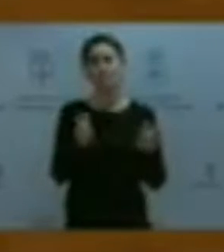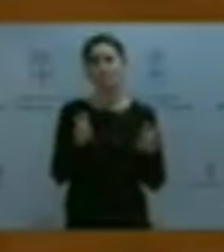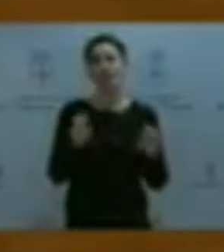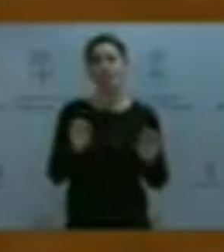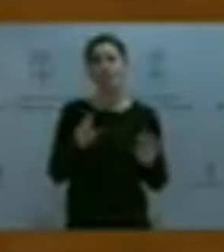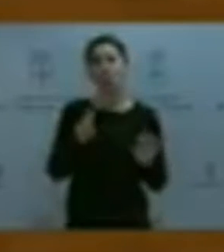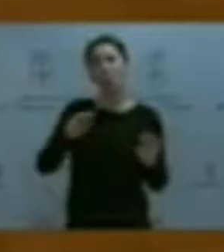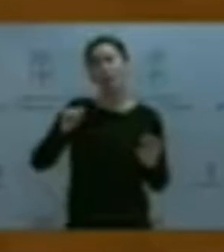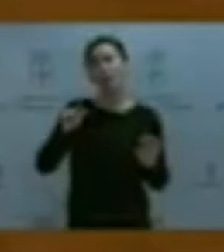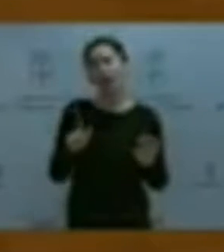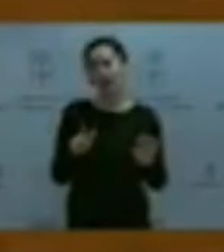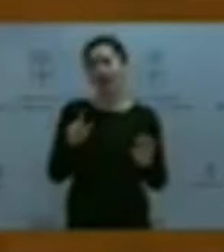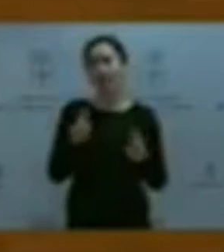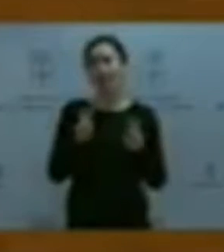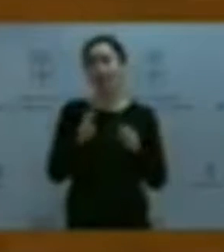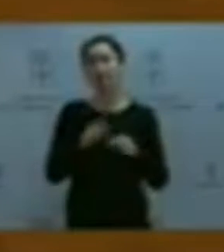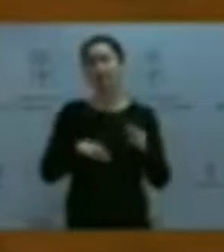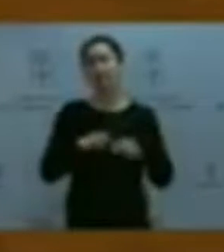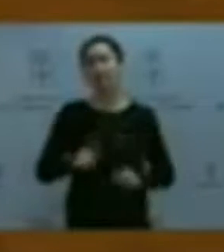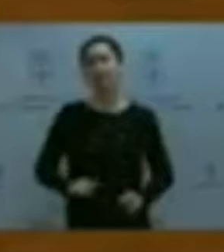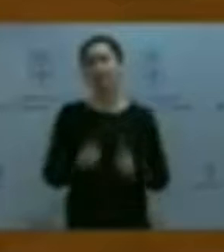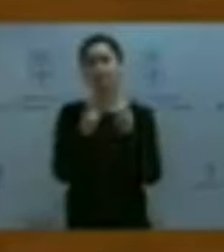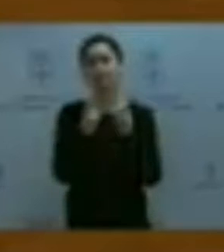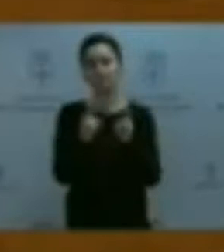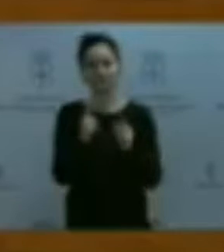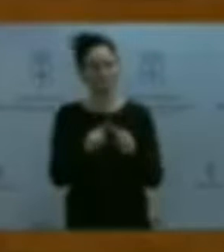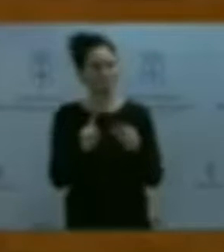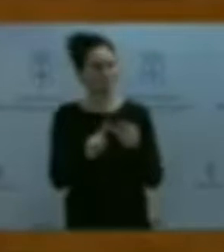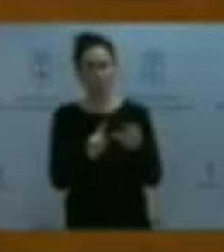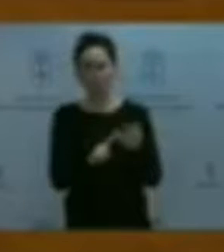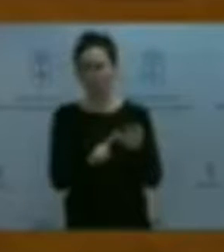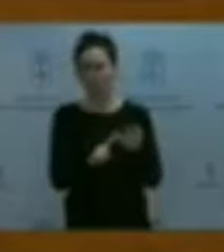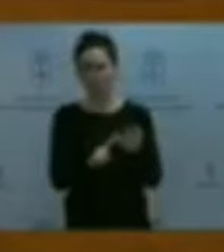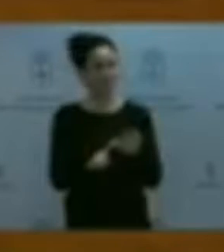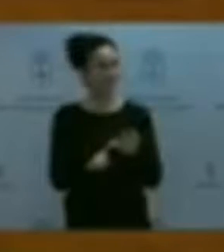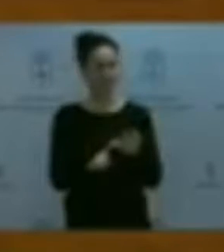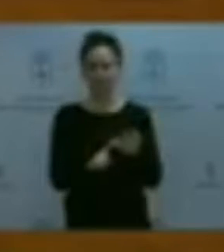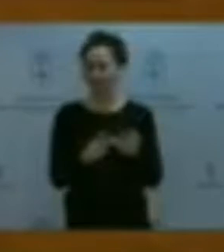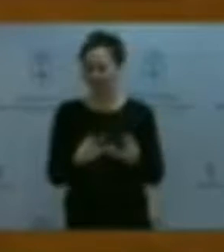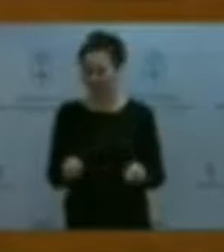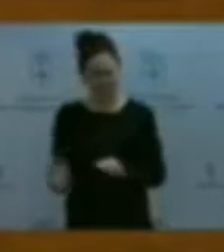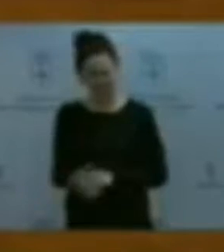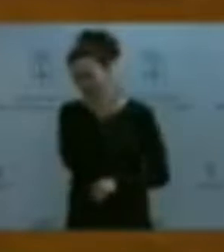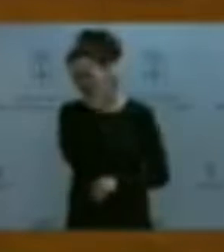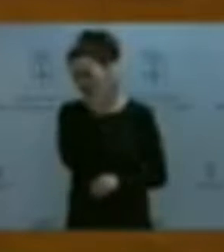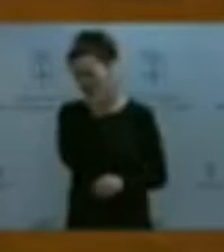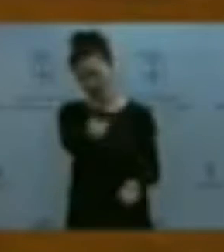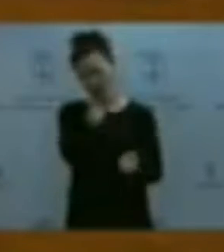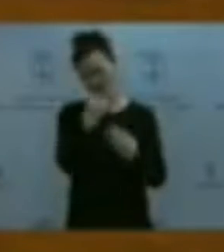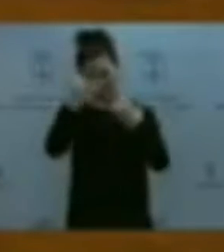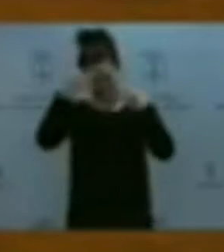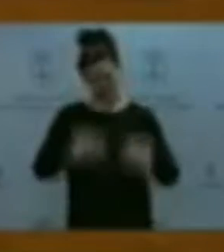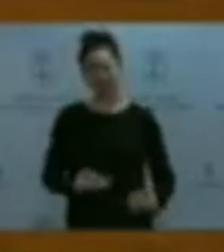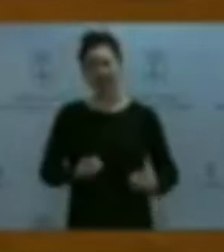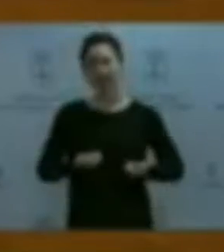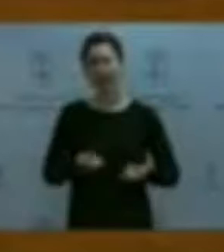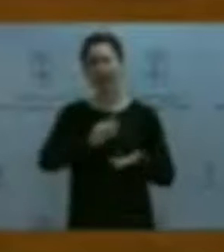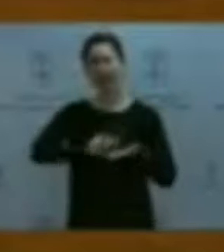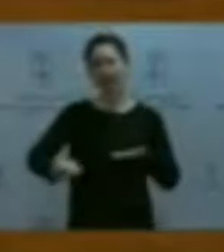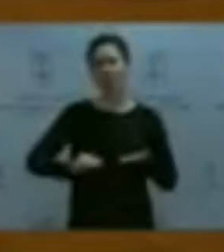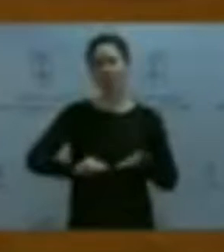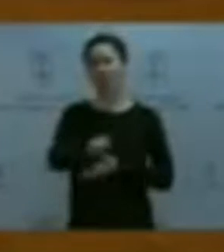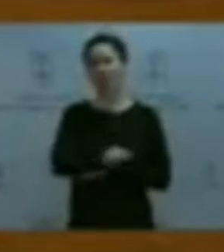No, déjense de excusas. Informen verazmente de los gastos que genera el mantenimiento de las instalaciones